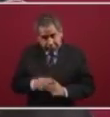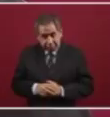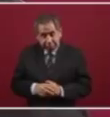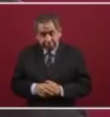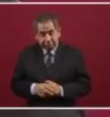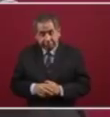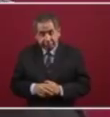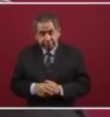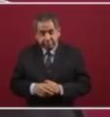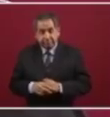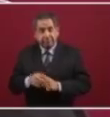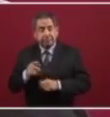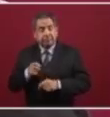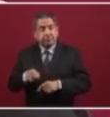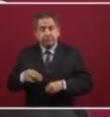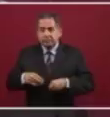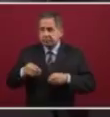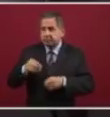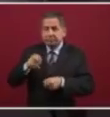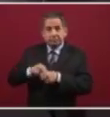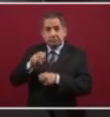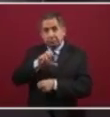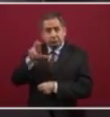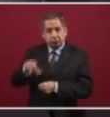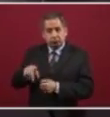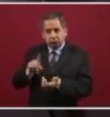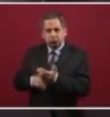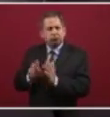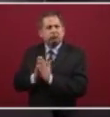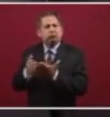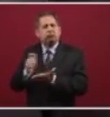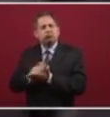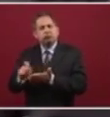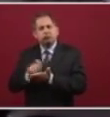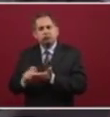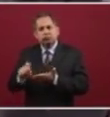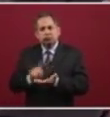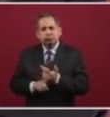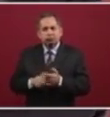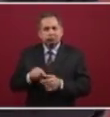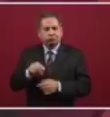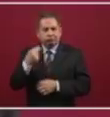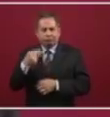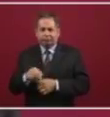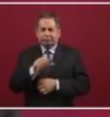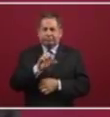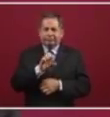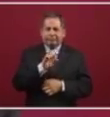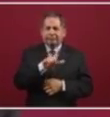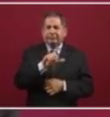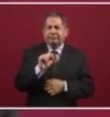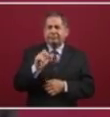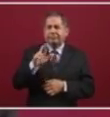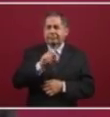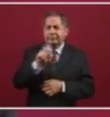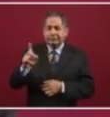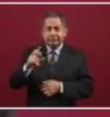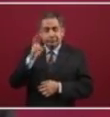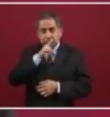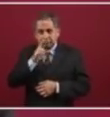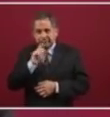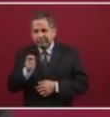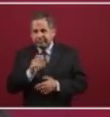Escribió desde allá, desde Costa Rica, un libro que se llama El zar de Rusia en contra de Porfirio